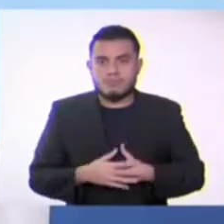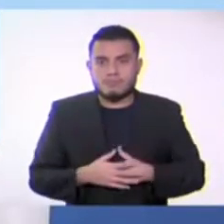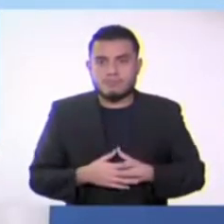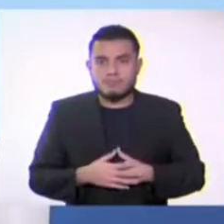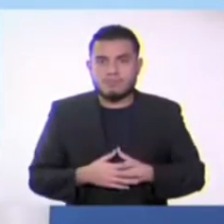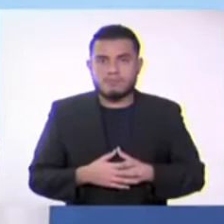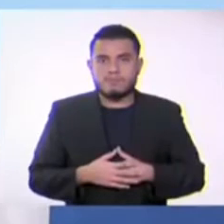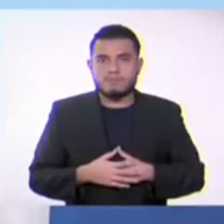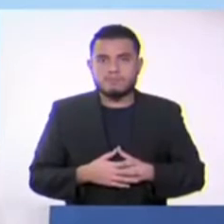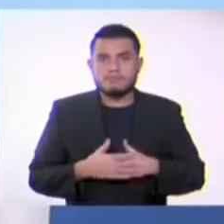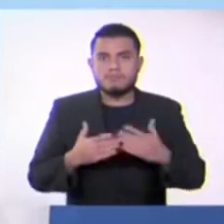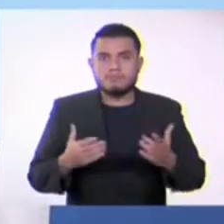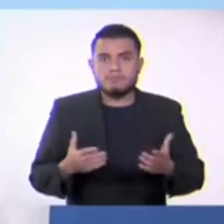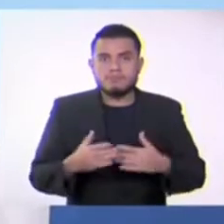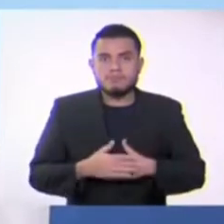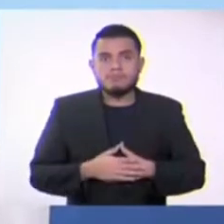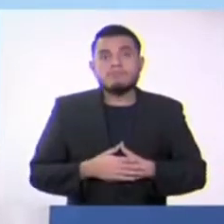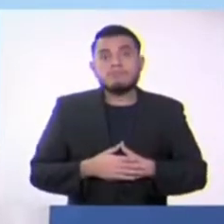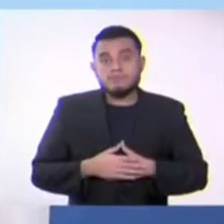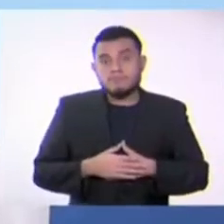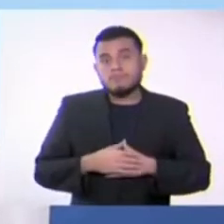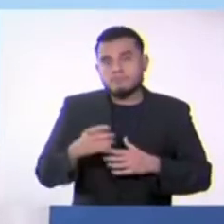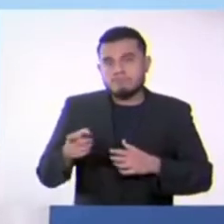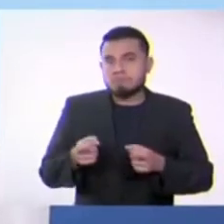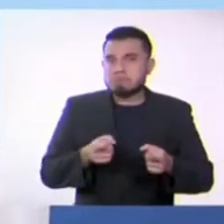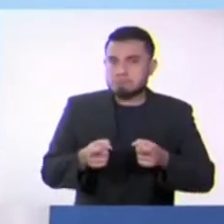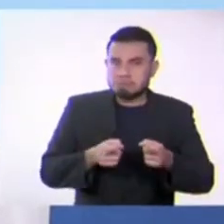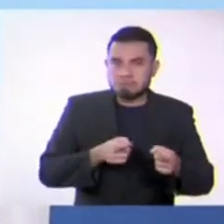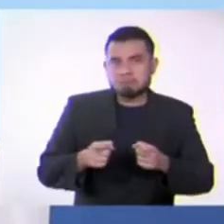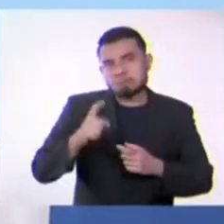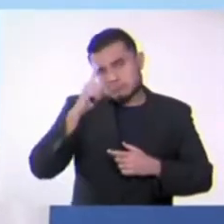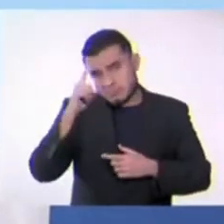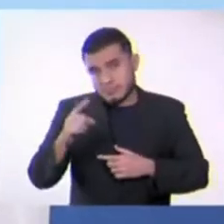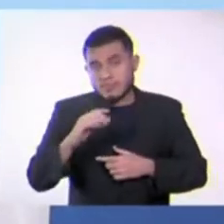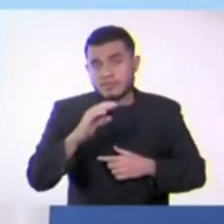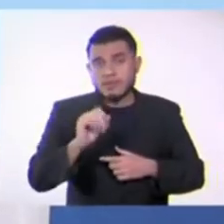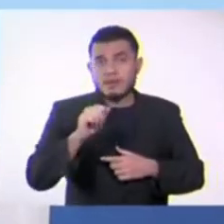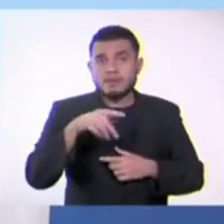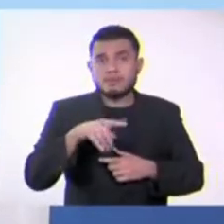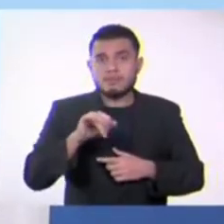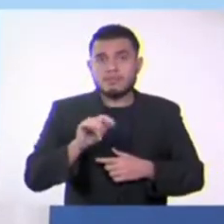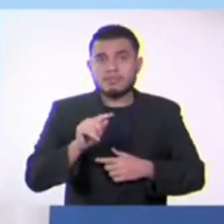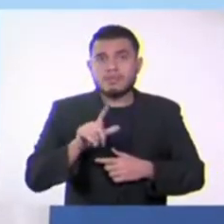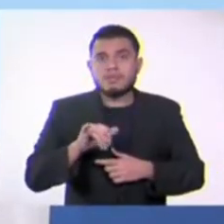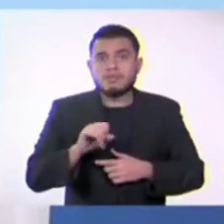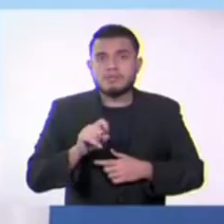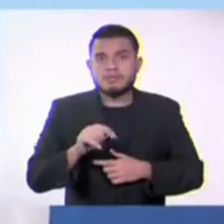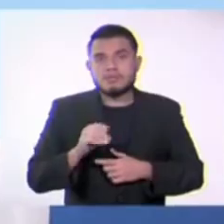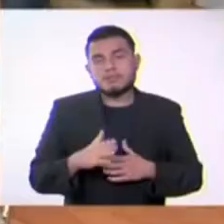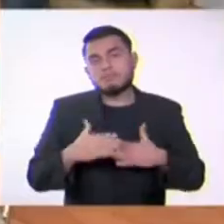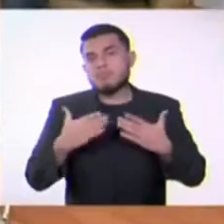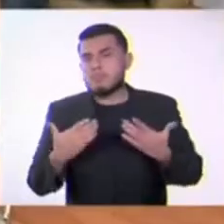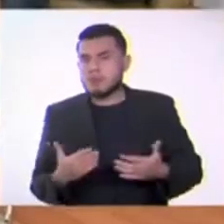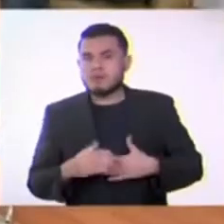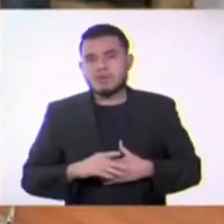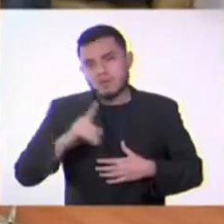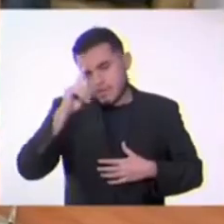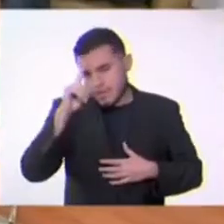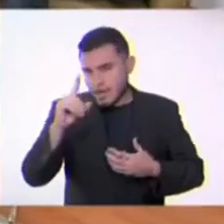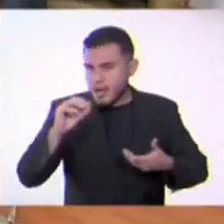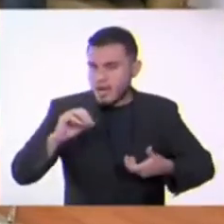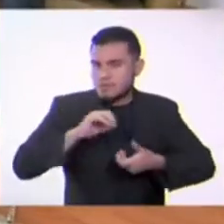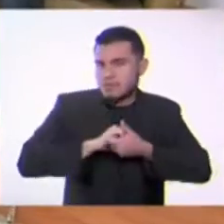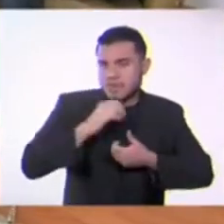sido dominada por la ideología capitalista. ¿Qué más podemos decir de este? Bueno, ideas asociadas, ¿verdad? Okay.